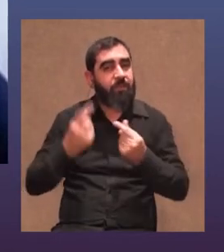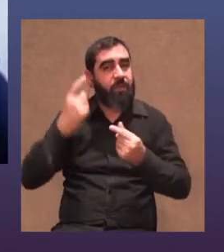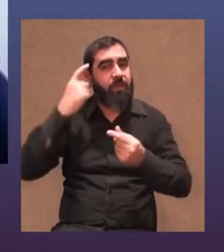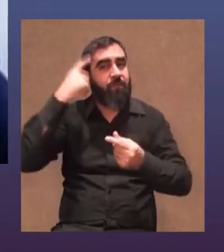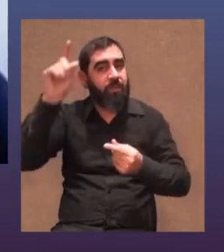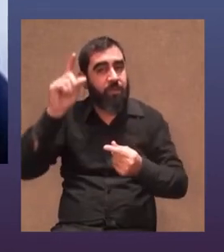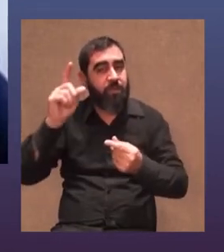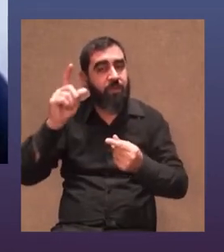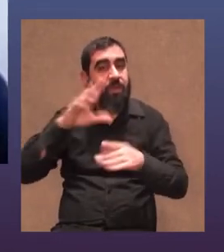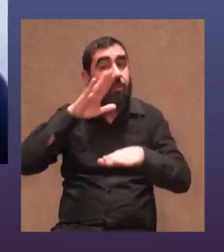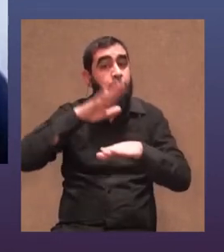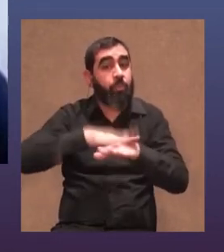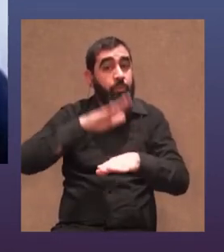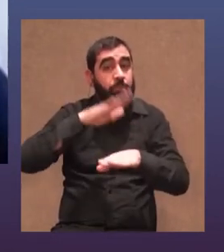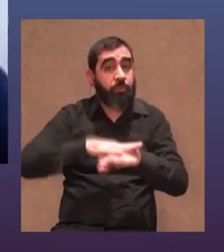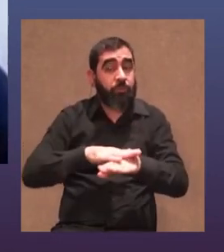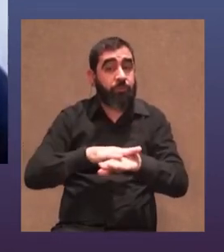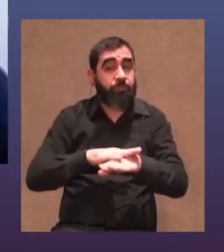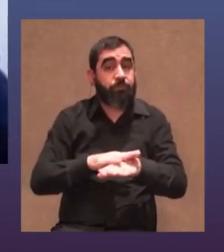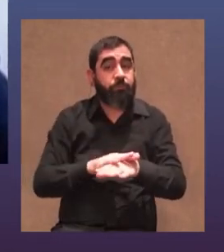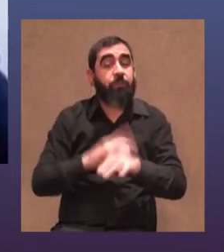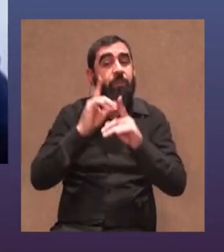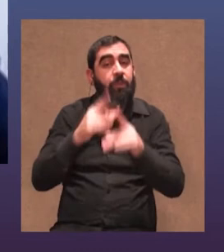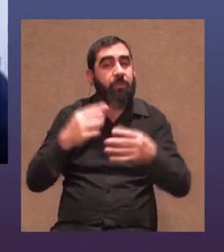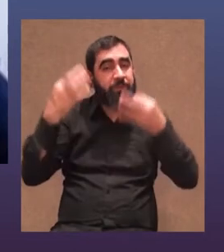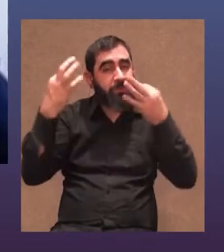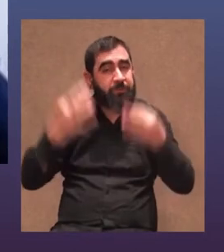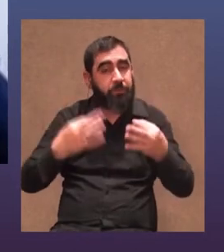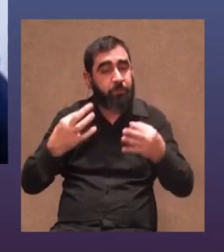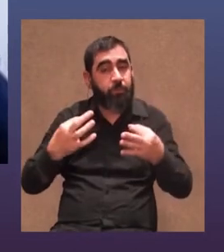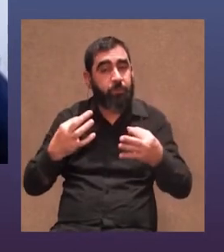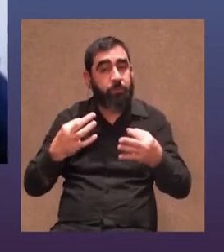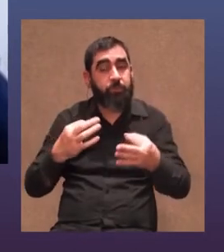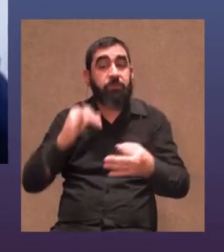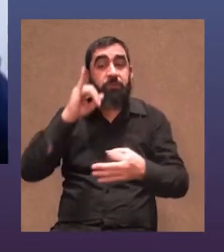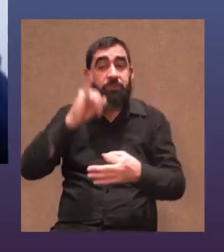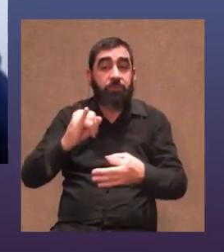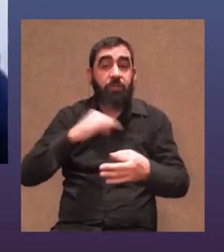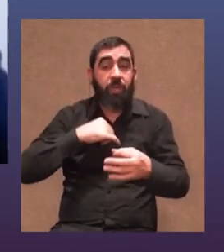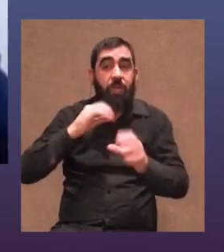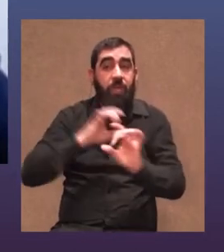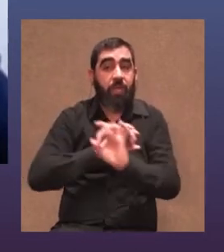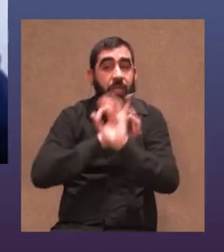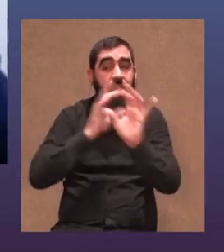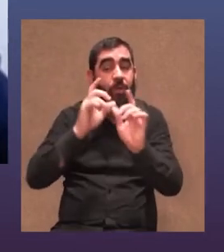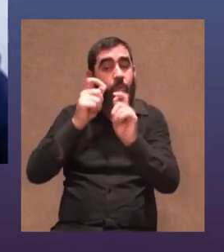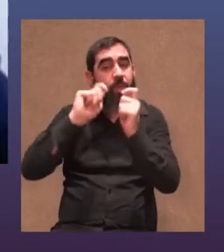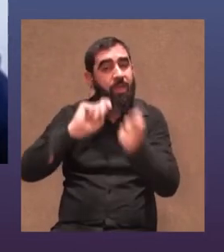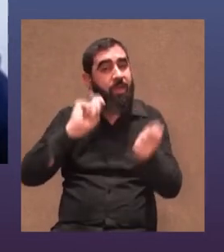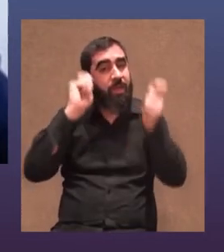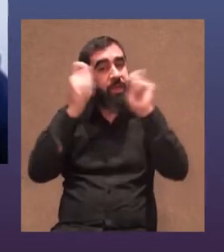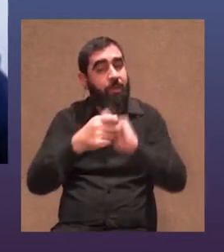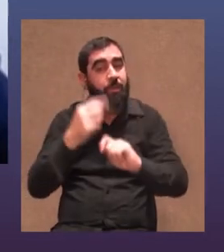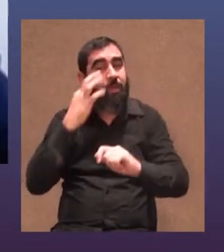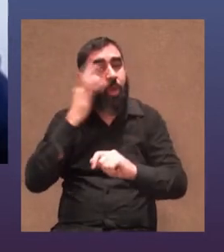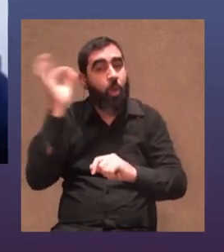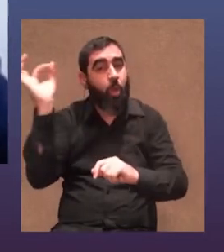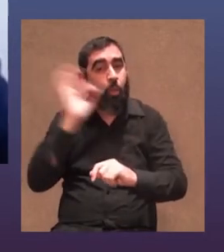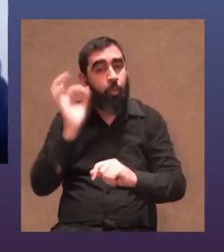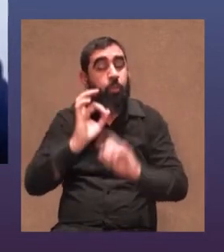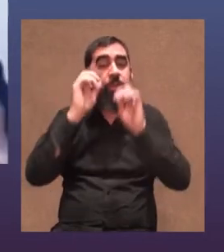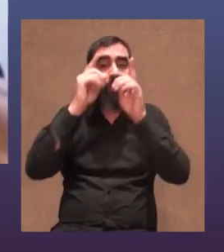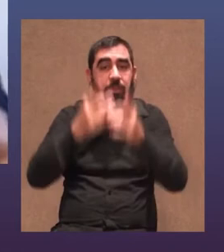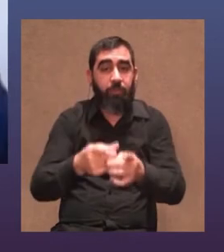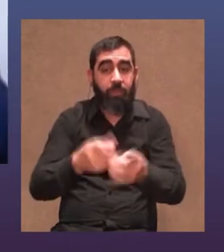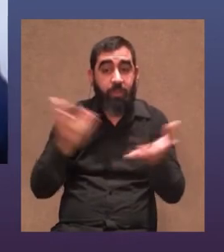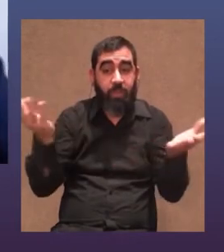creatividad, responsabilidad, y seguramente, si tenemos la lucidez, lo vamos a transformar en una oportunidad, y bueno, tal vez